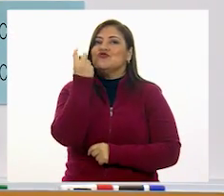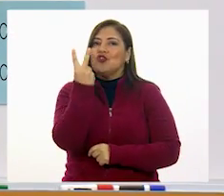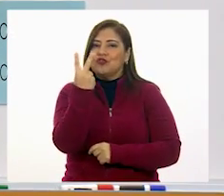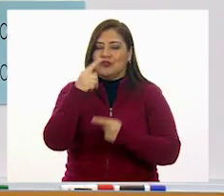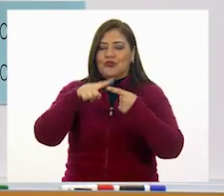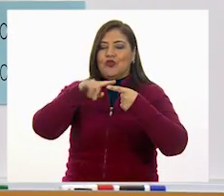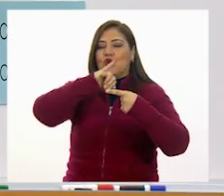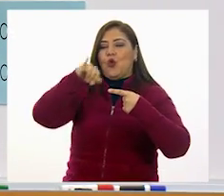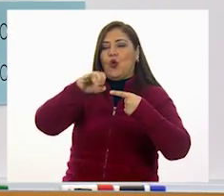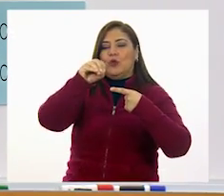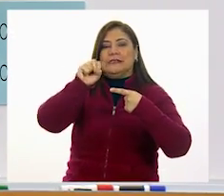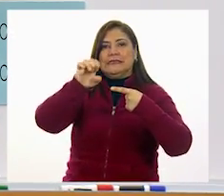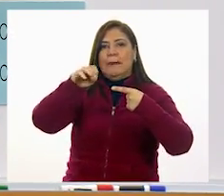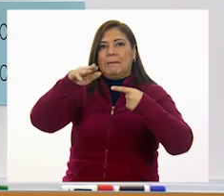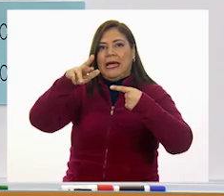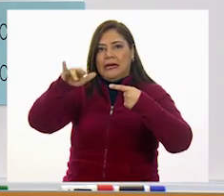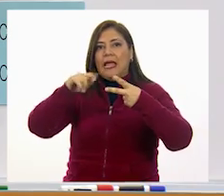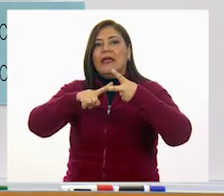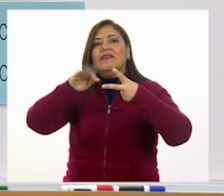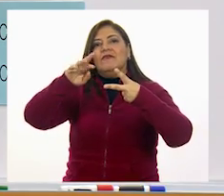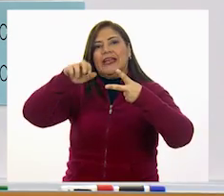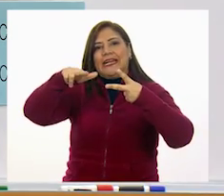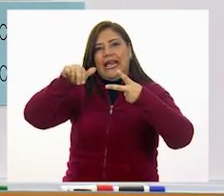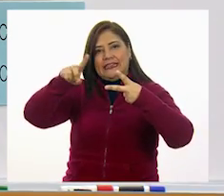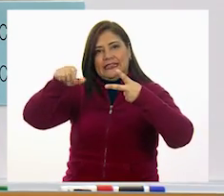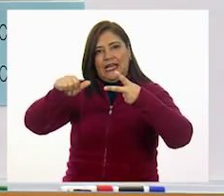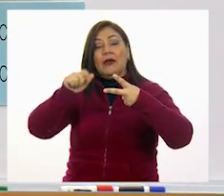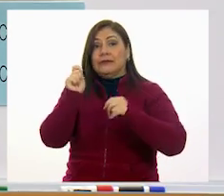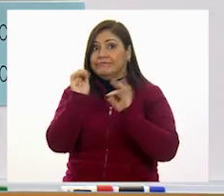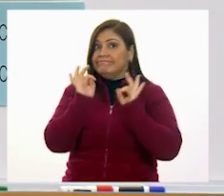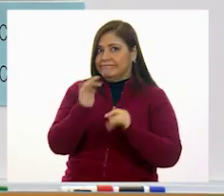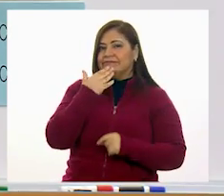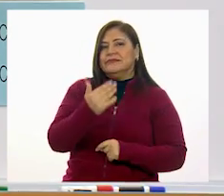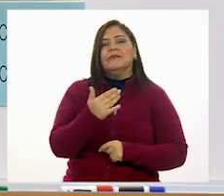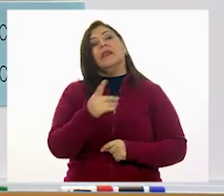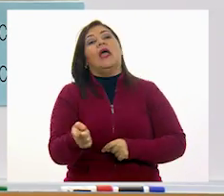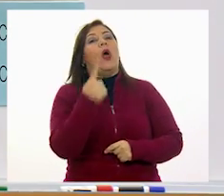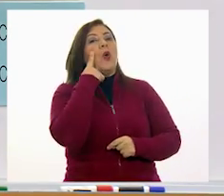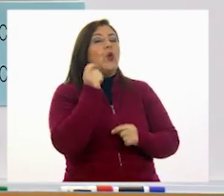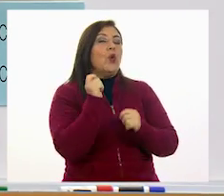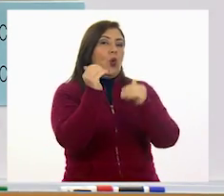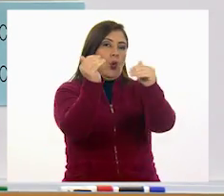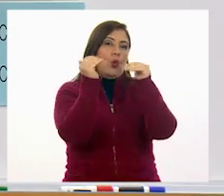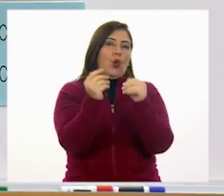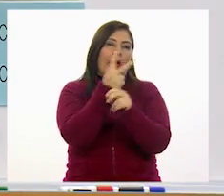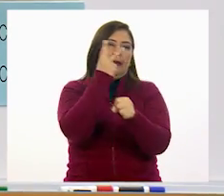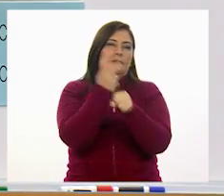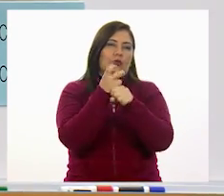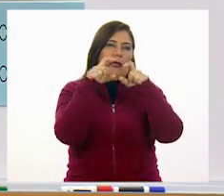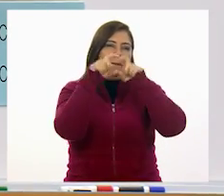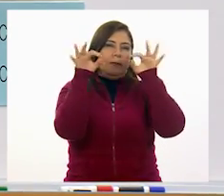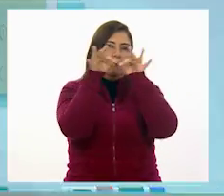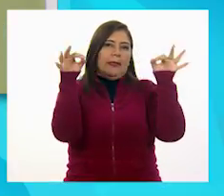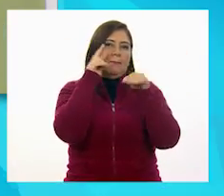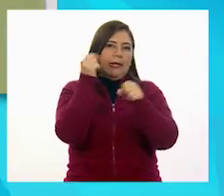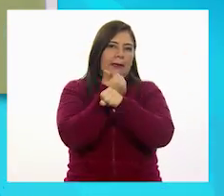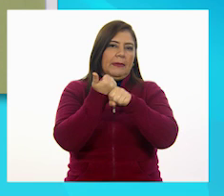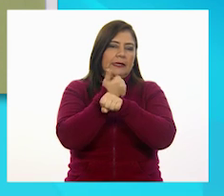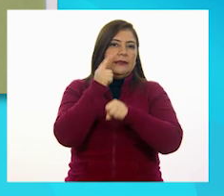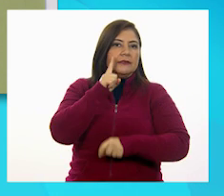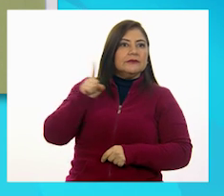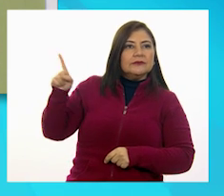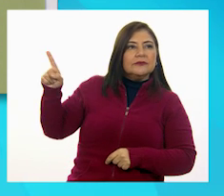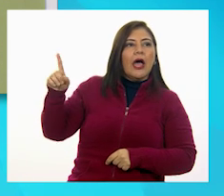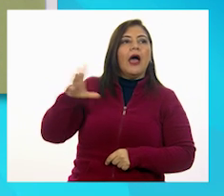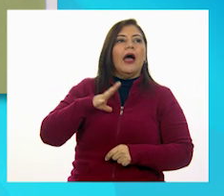María y Fernanda. ¿Verdad que sí? Ahora yo voy a decir la segunda. ¡Ay! Fíjense dónde está la coma.